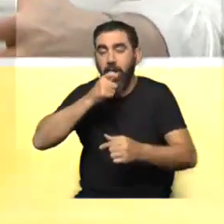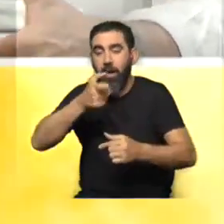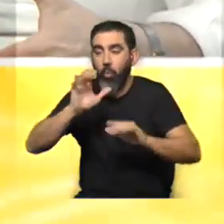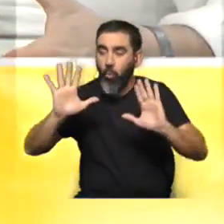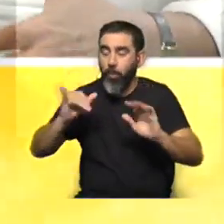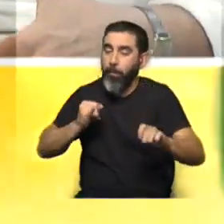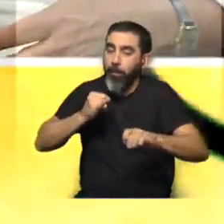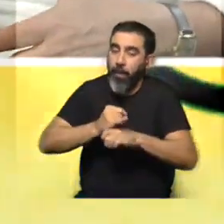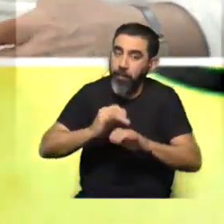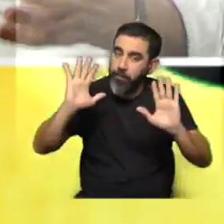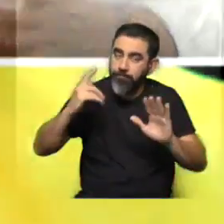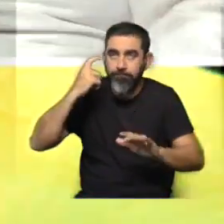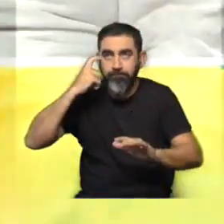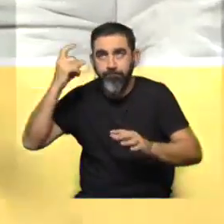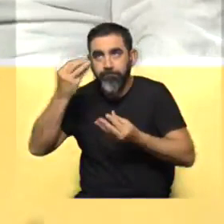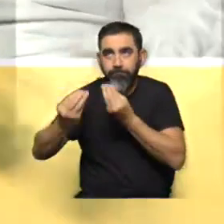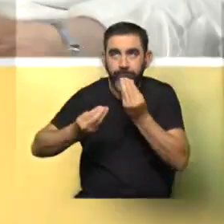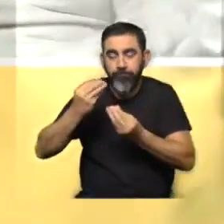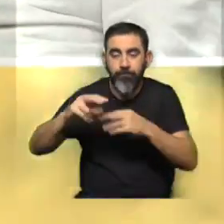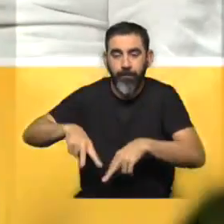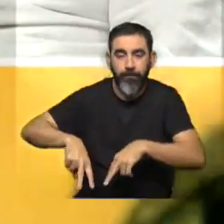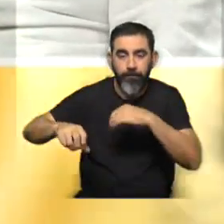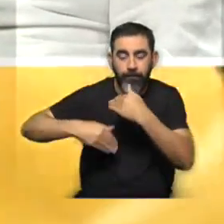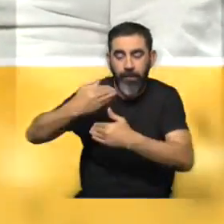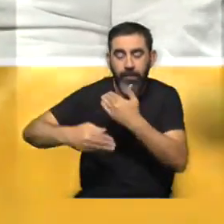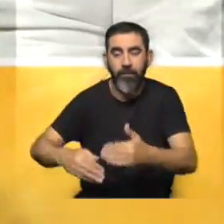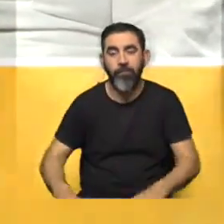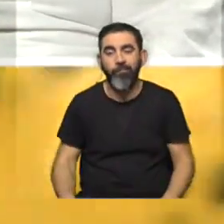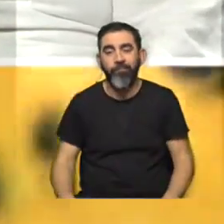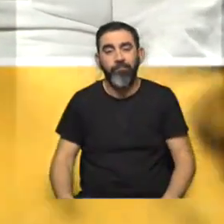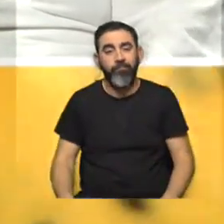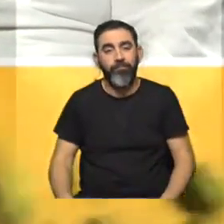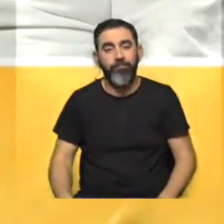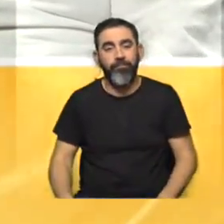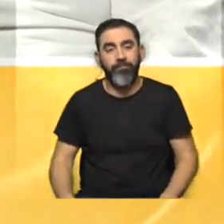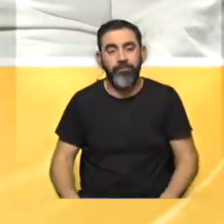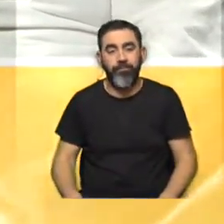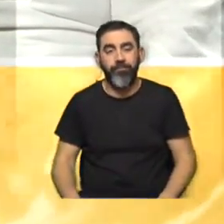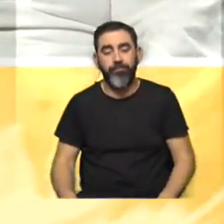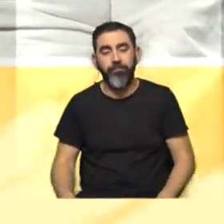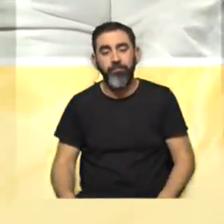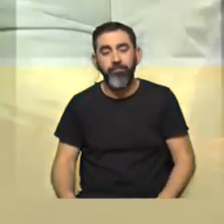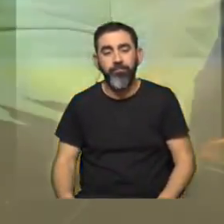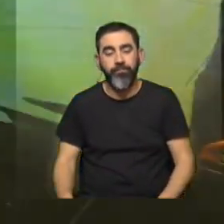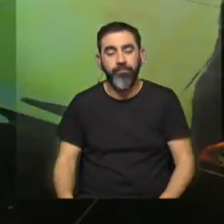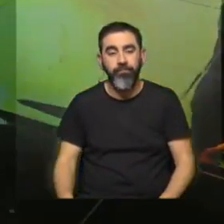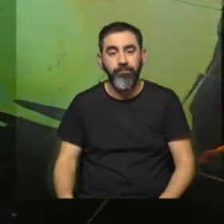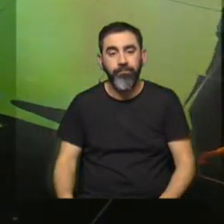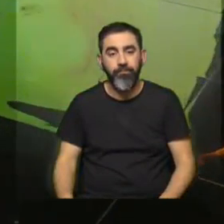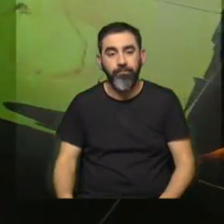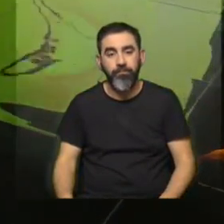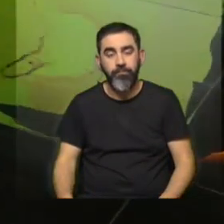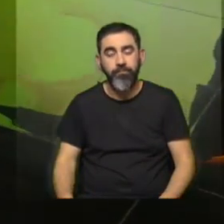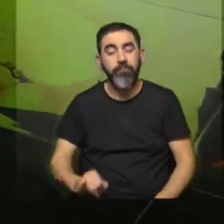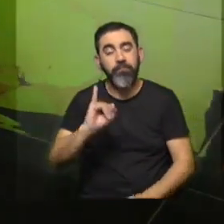argumentación que me dieron idea por dónde seguir el trabajo. Richard, sabemos que hubo una